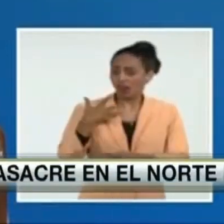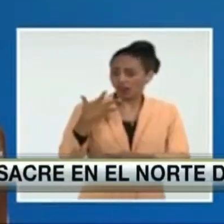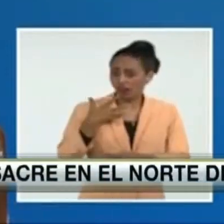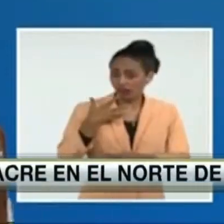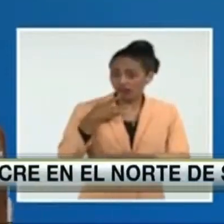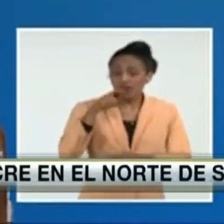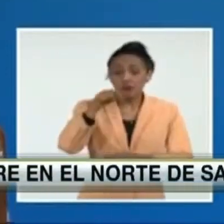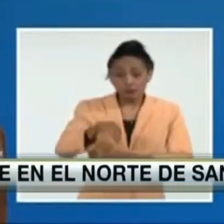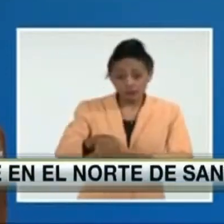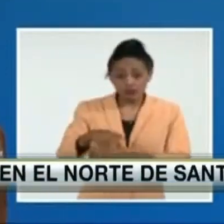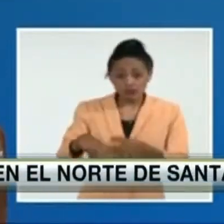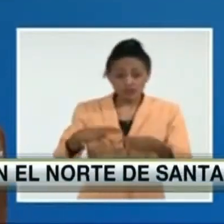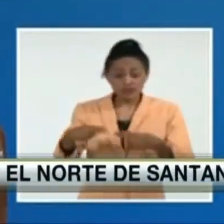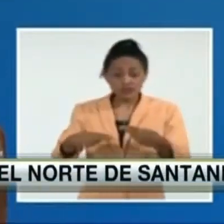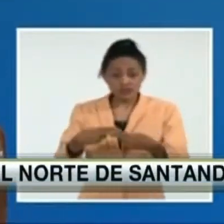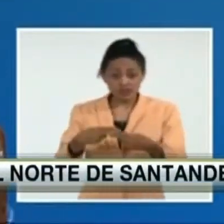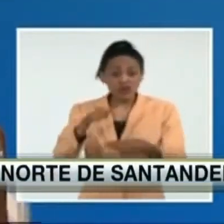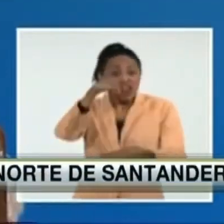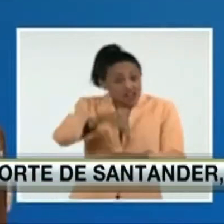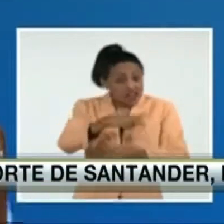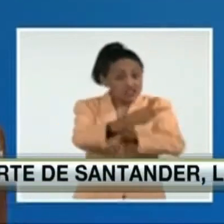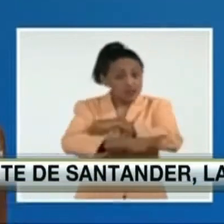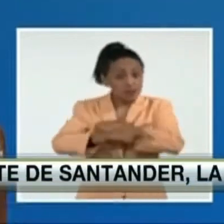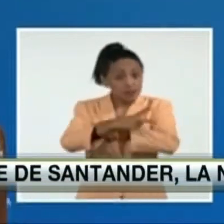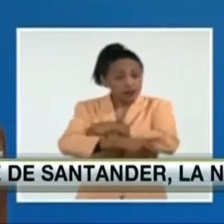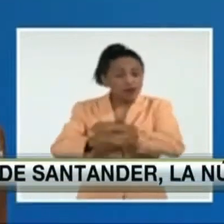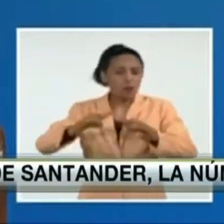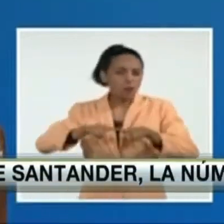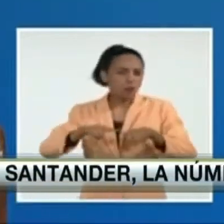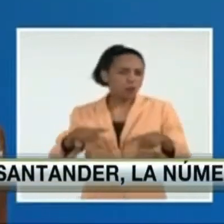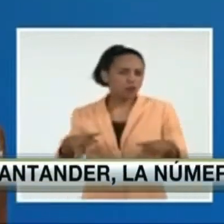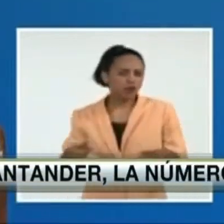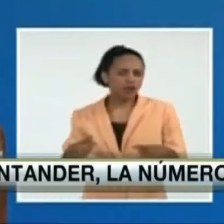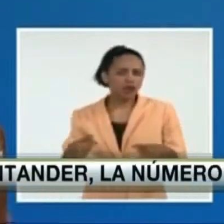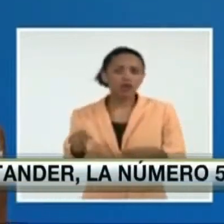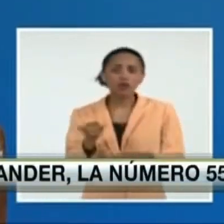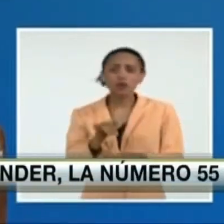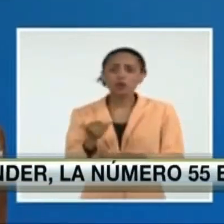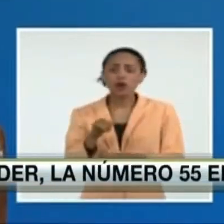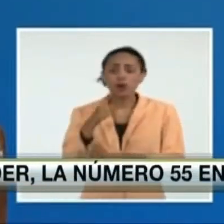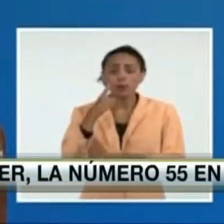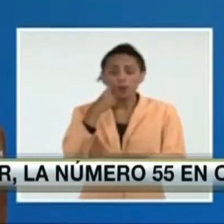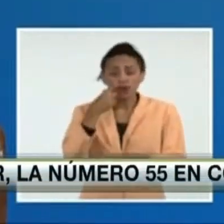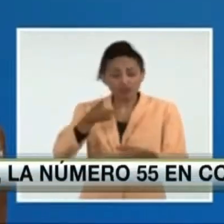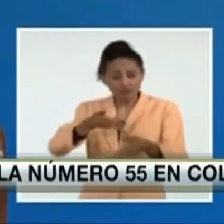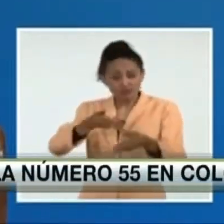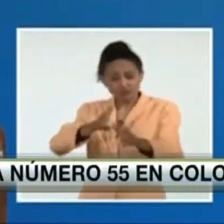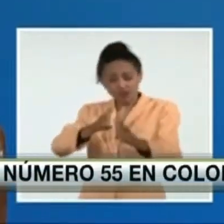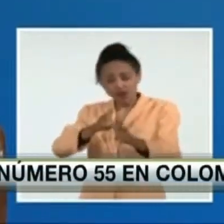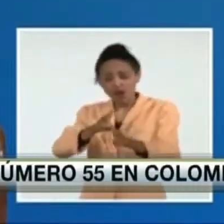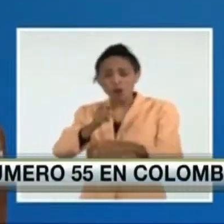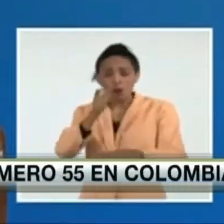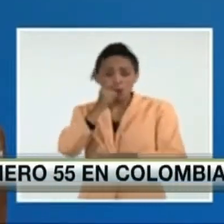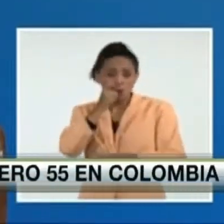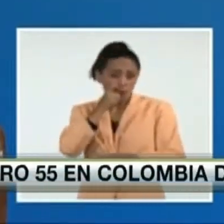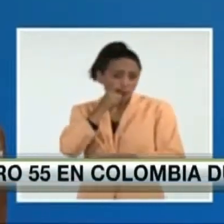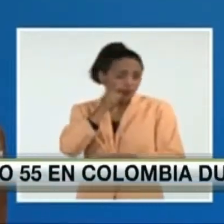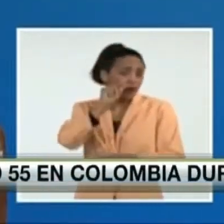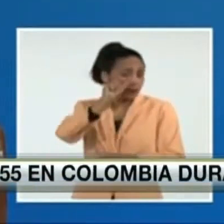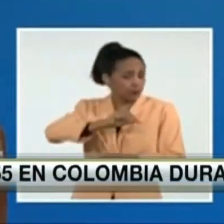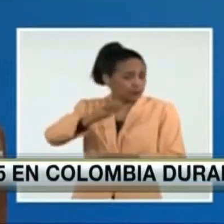produjeron legítimamente en los Estados Unidos con motivo del frío asesinato de ciudadanos